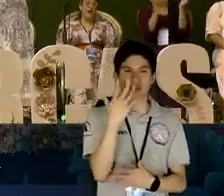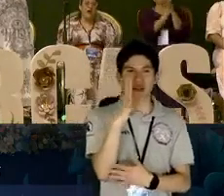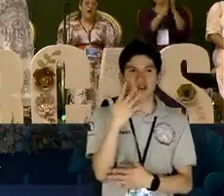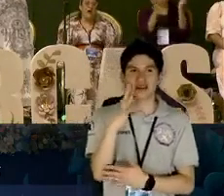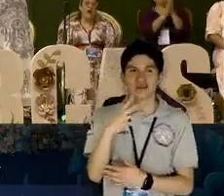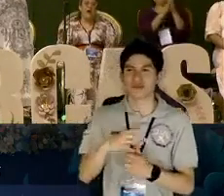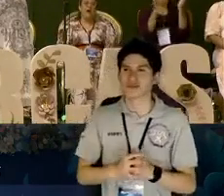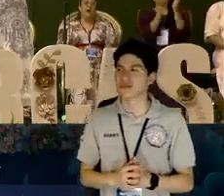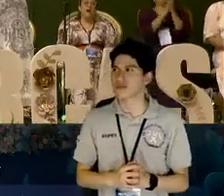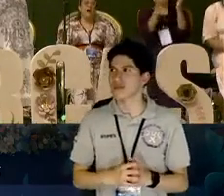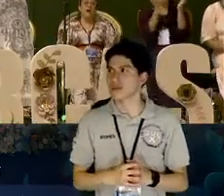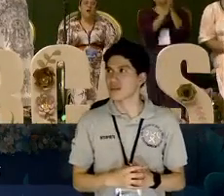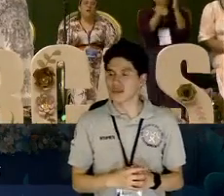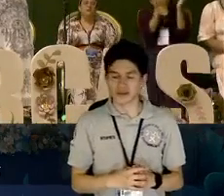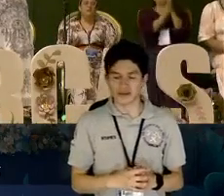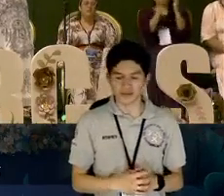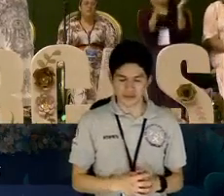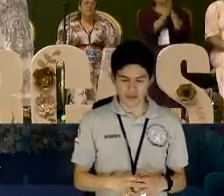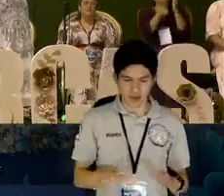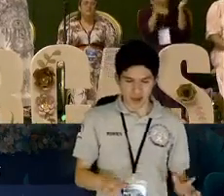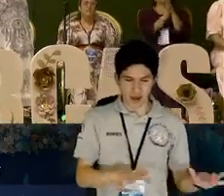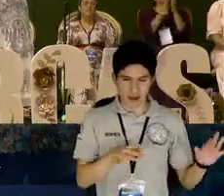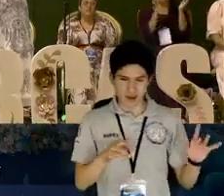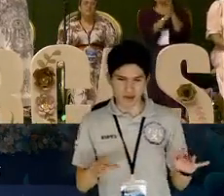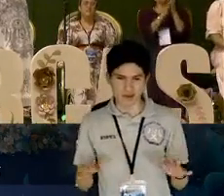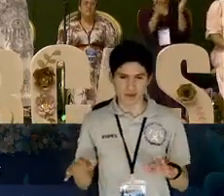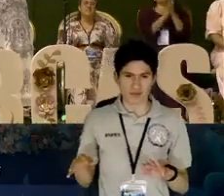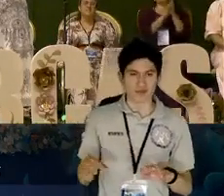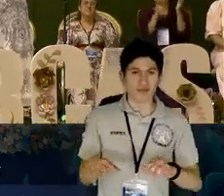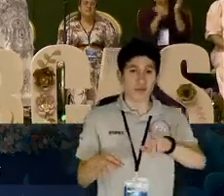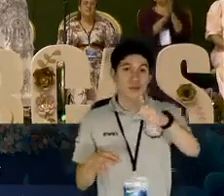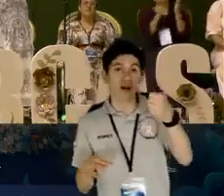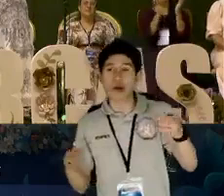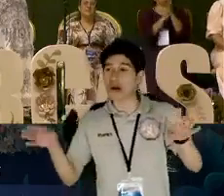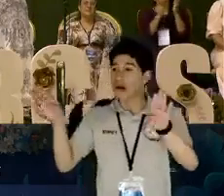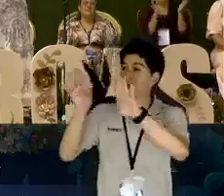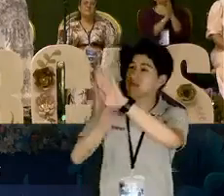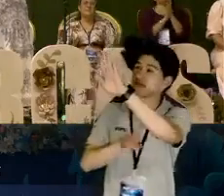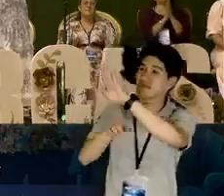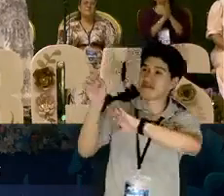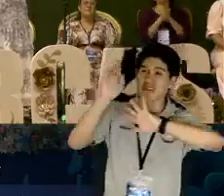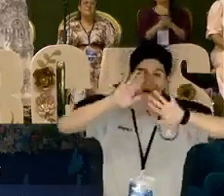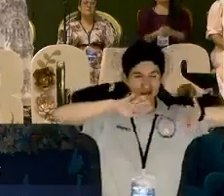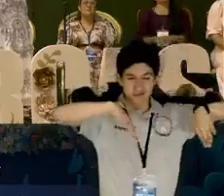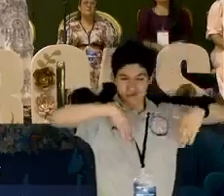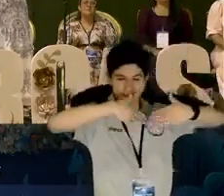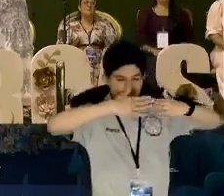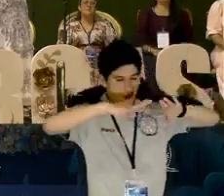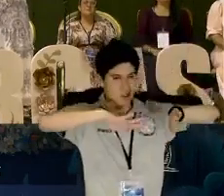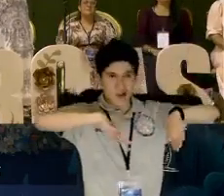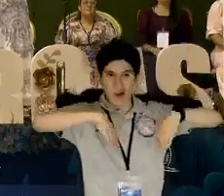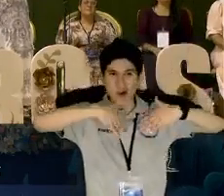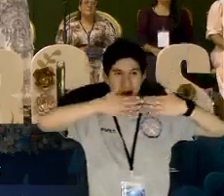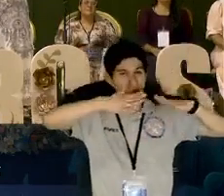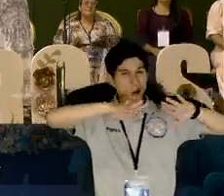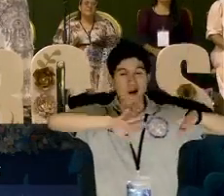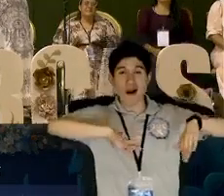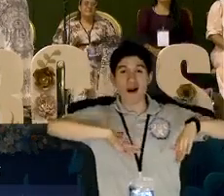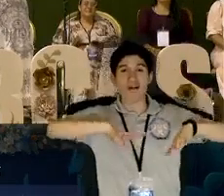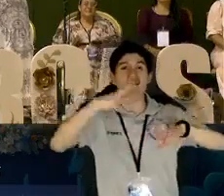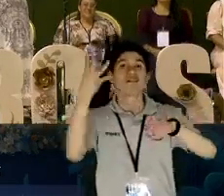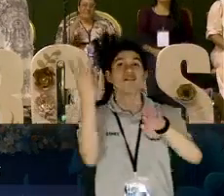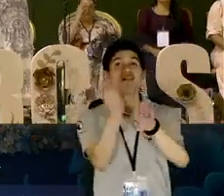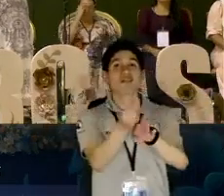maravillas haces tú. No hay otro como tú. Por eso, iglesia del Señor,